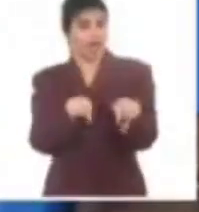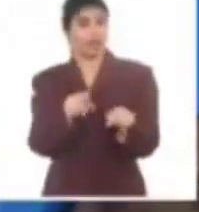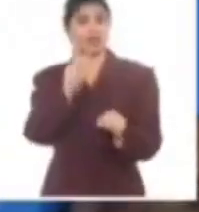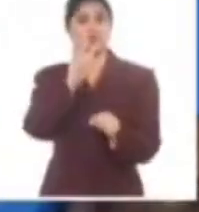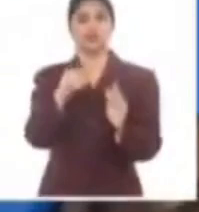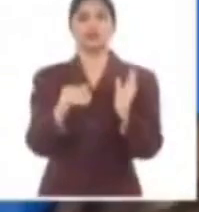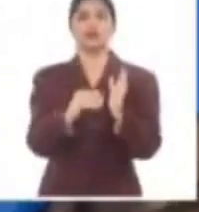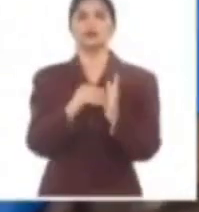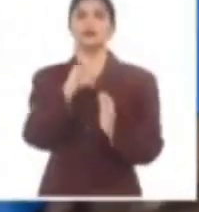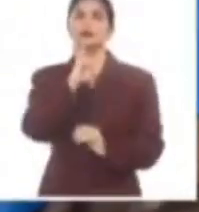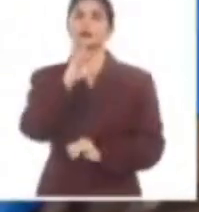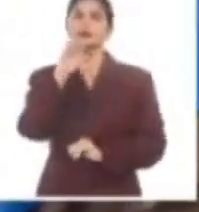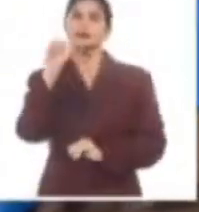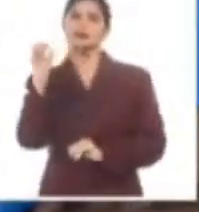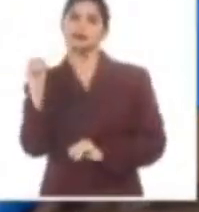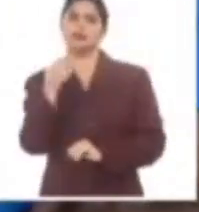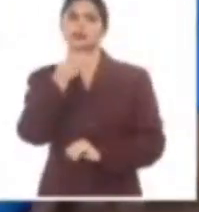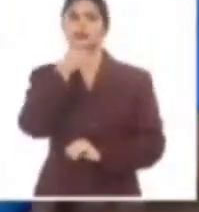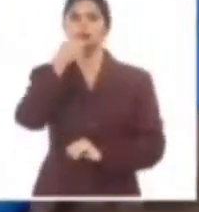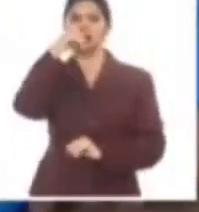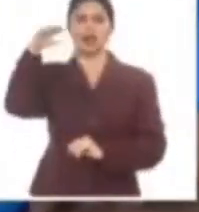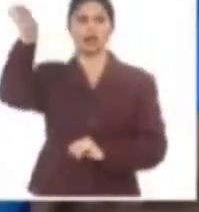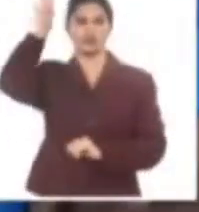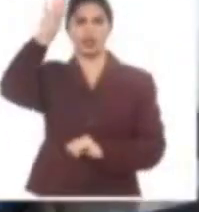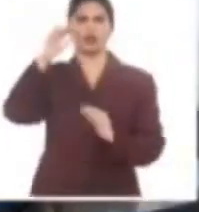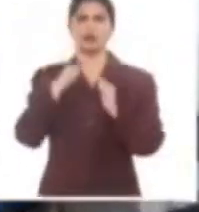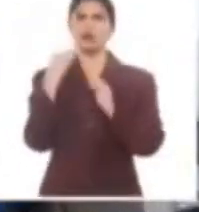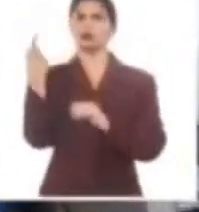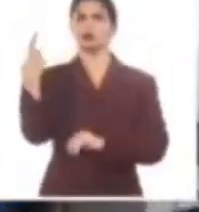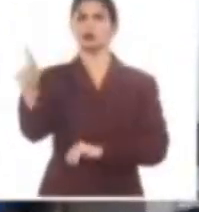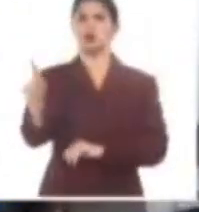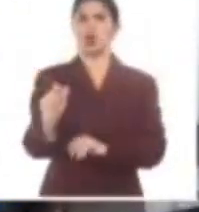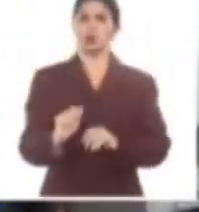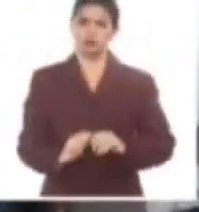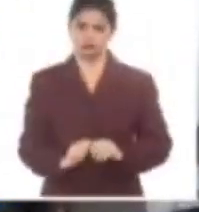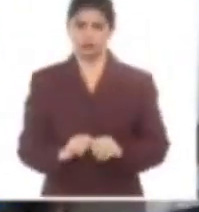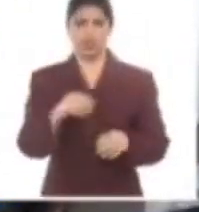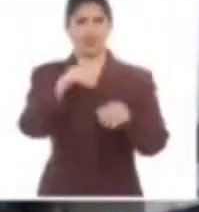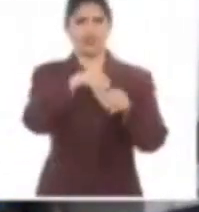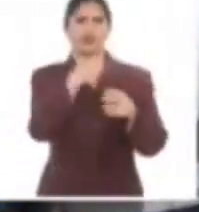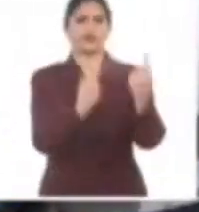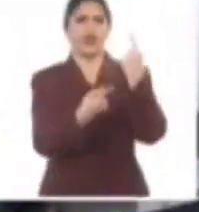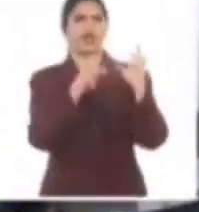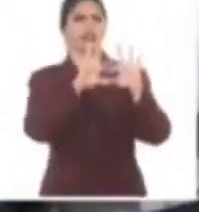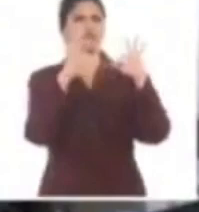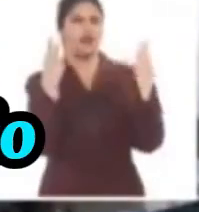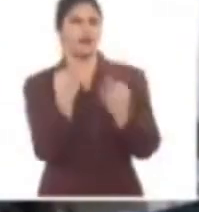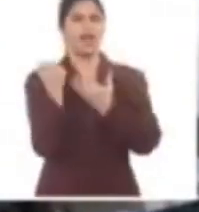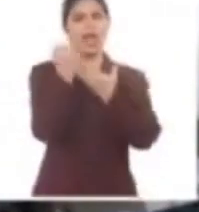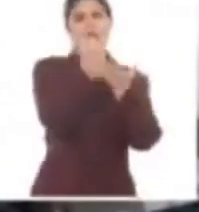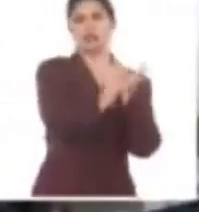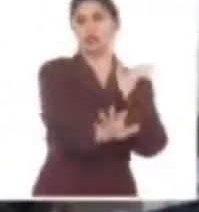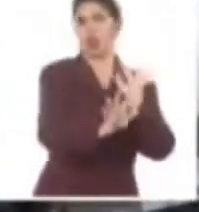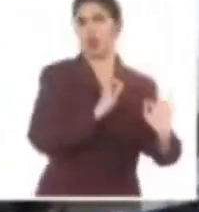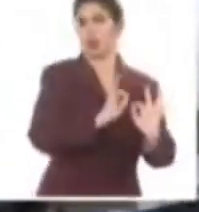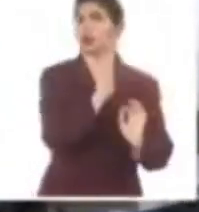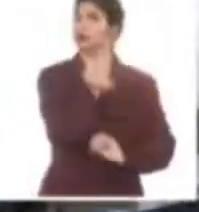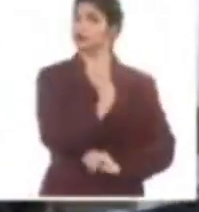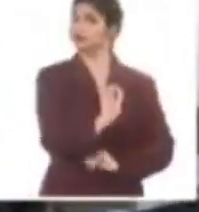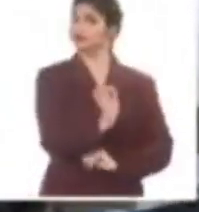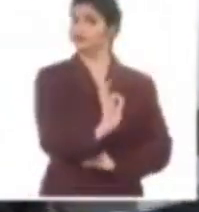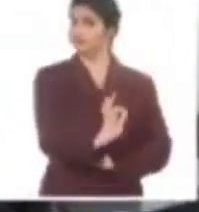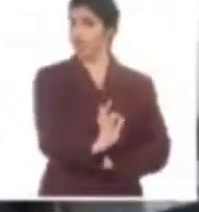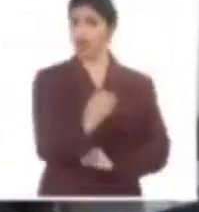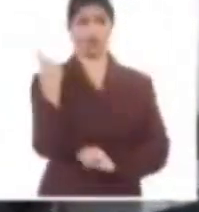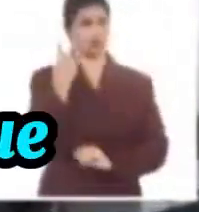2.600 ancianitos que viven solos. Ahora, todas estas proyecciones, donde han surgido muchas preocupaciones dentro de ellos, como lo